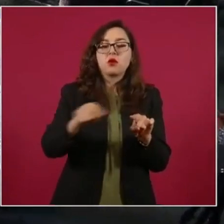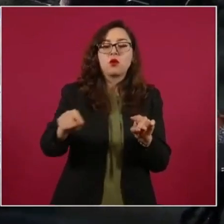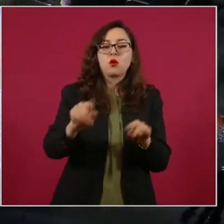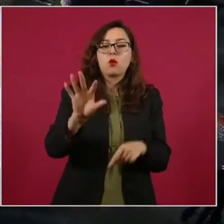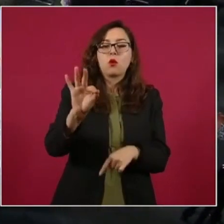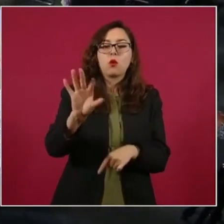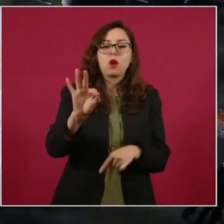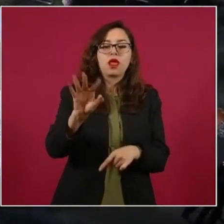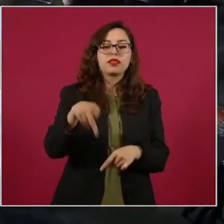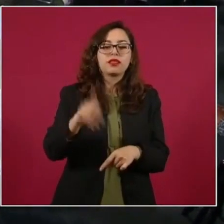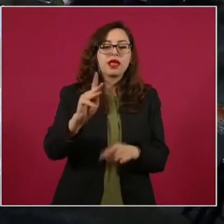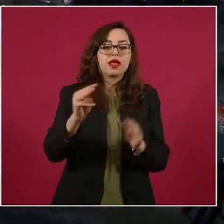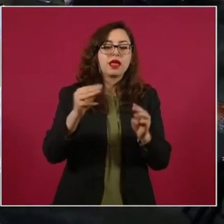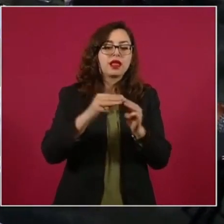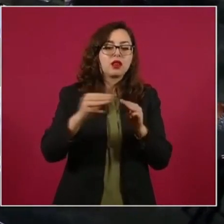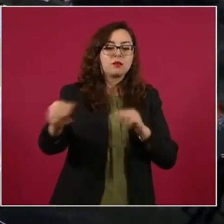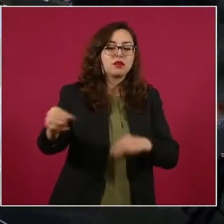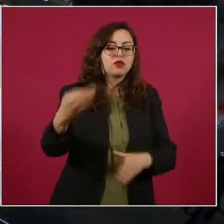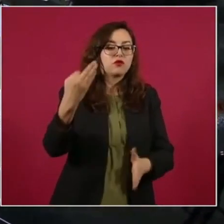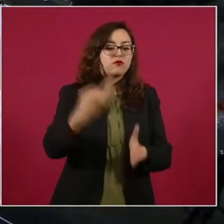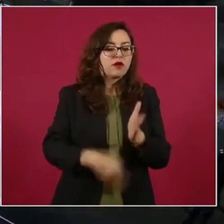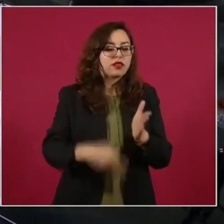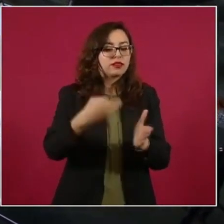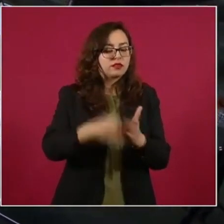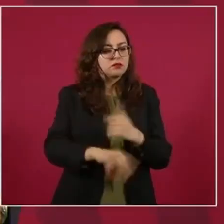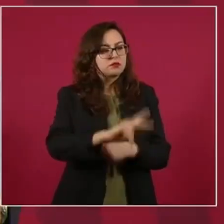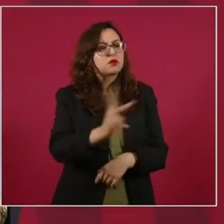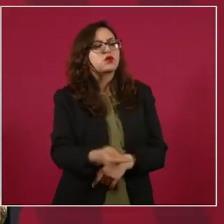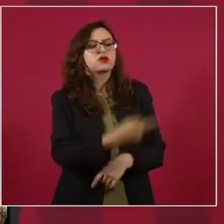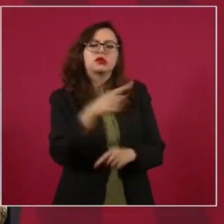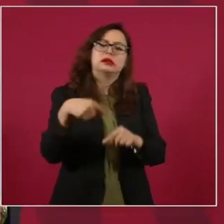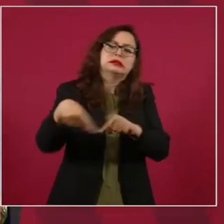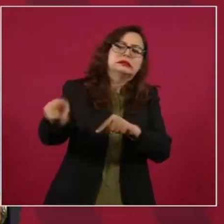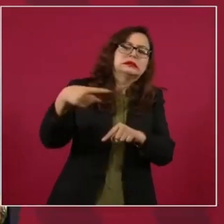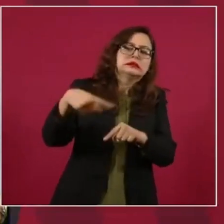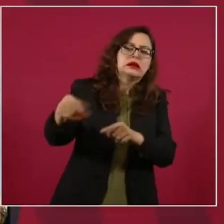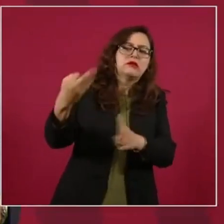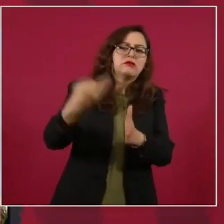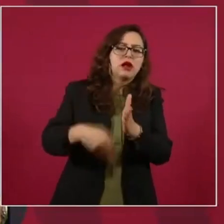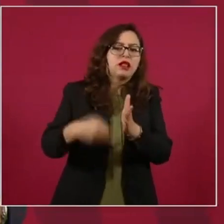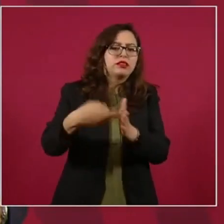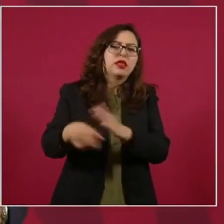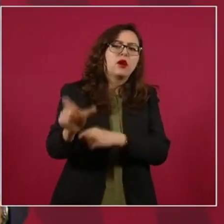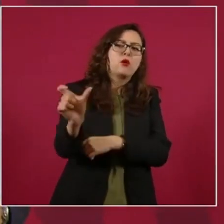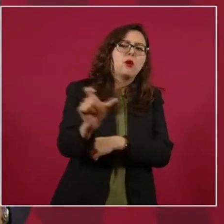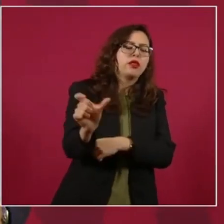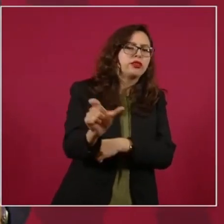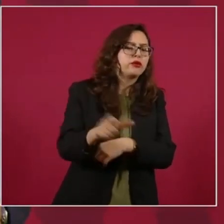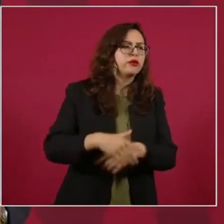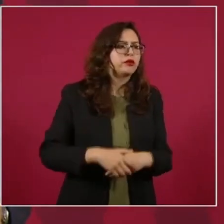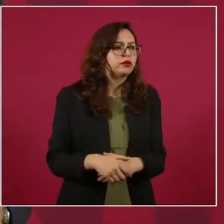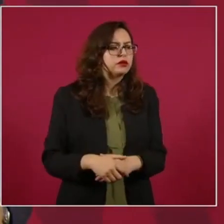Y yo pregunté, ¿cuándo terminamos? Pues en julio.